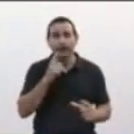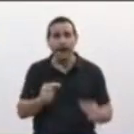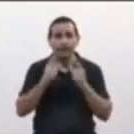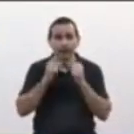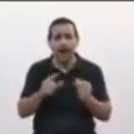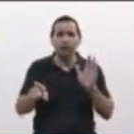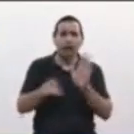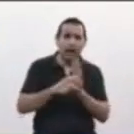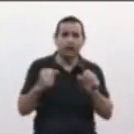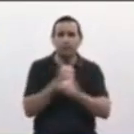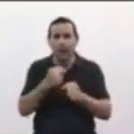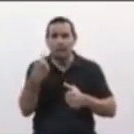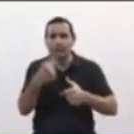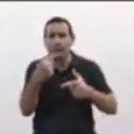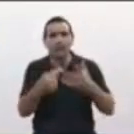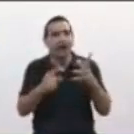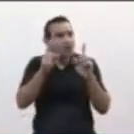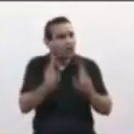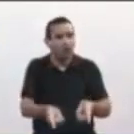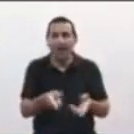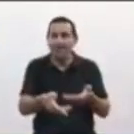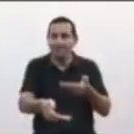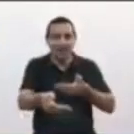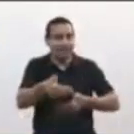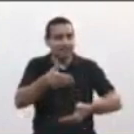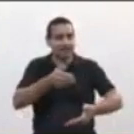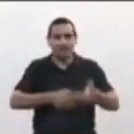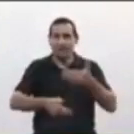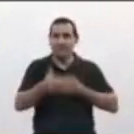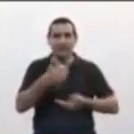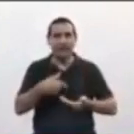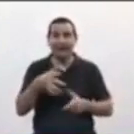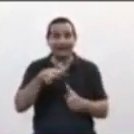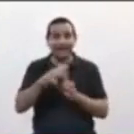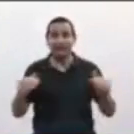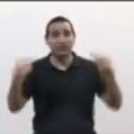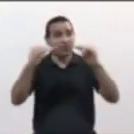y de las leyes que sancionamos tenemos un retroceso en materia de igualdad de género muchas gracias